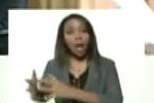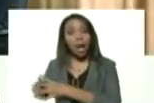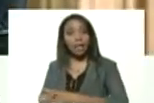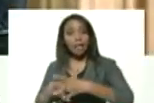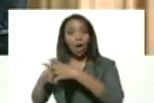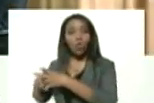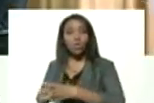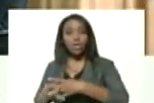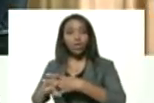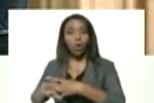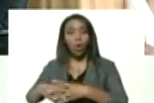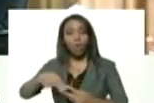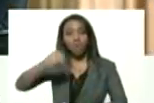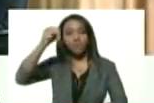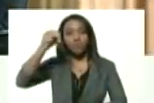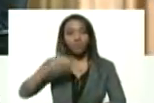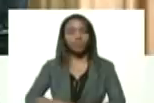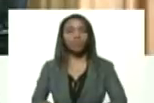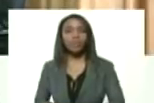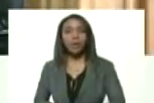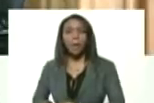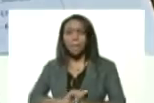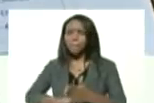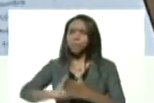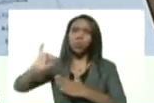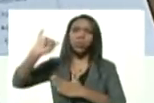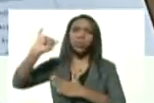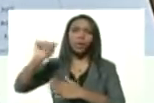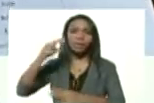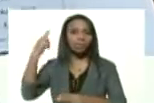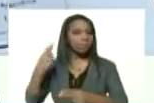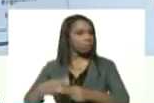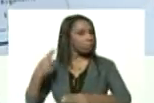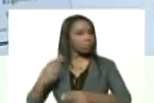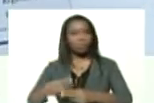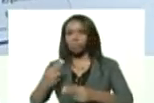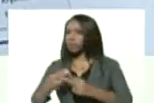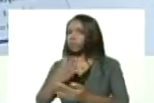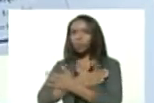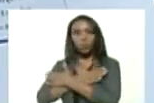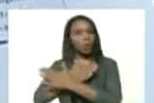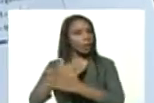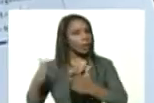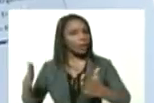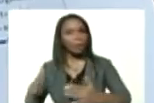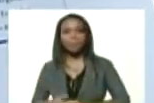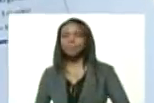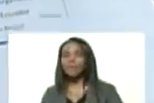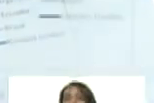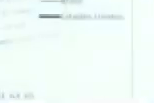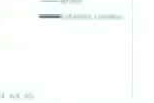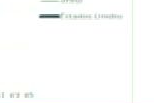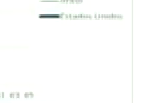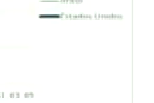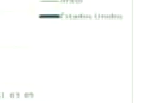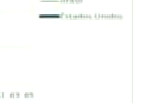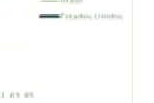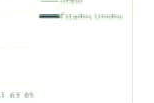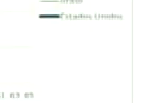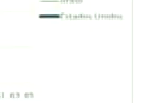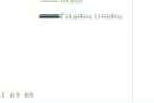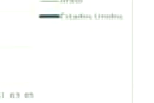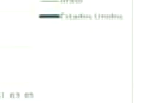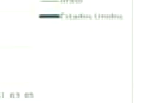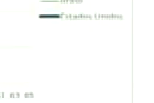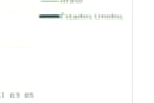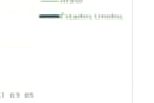norteamérica disparadas peligrosa nuestra solidaridad y apoyo al pueblo de los estados unidos